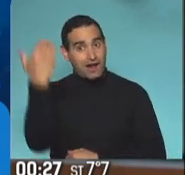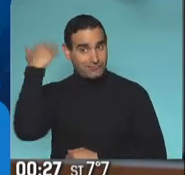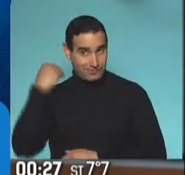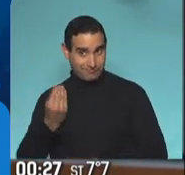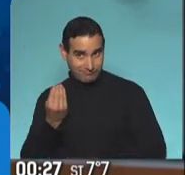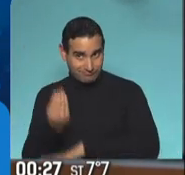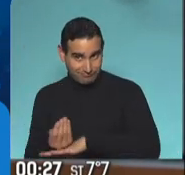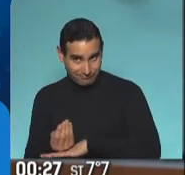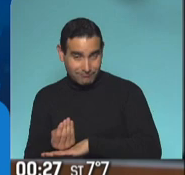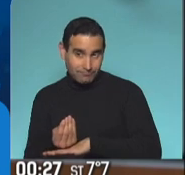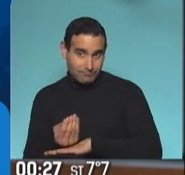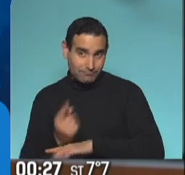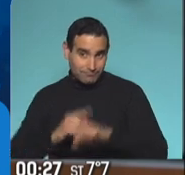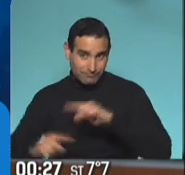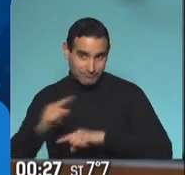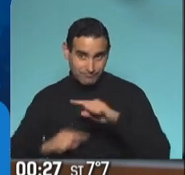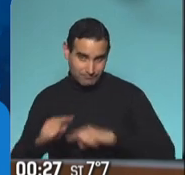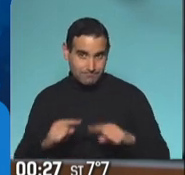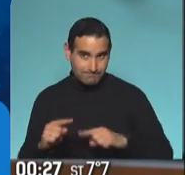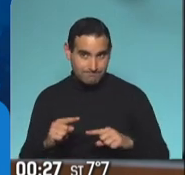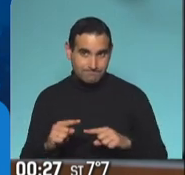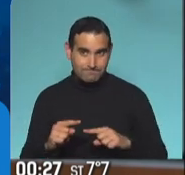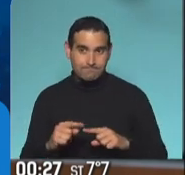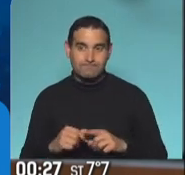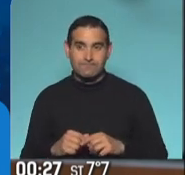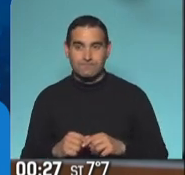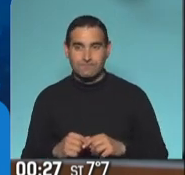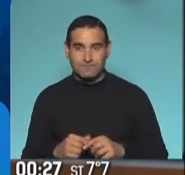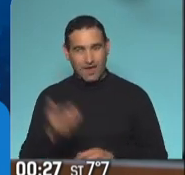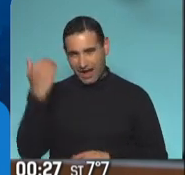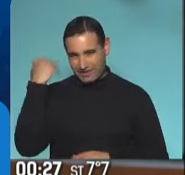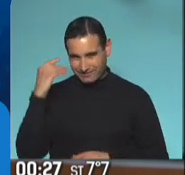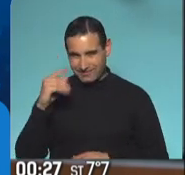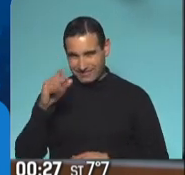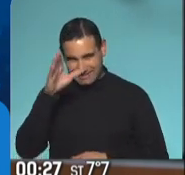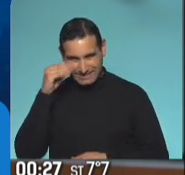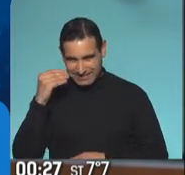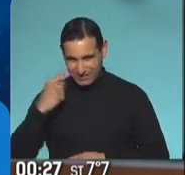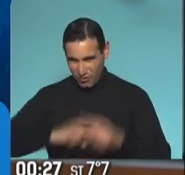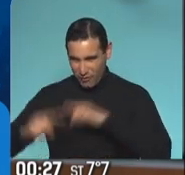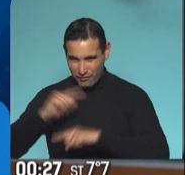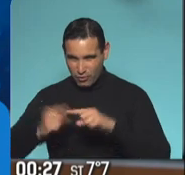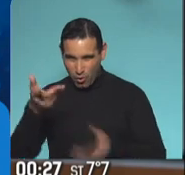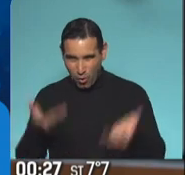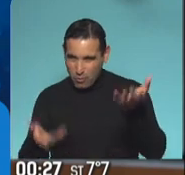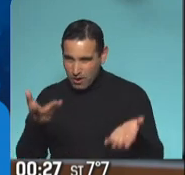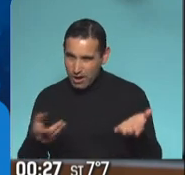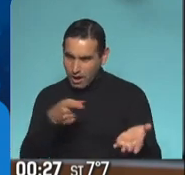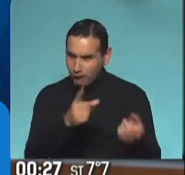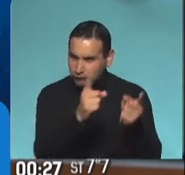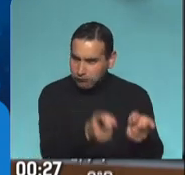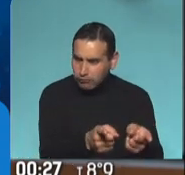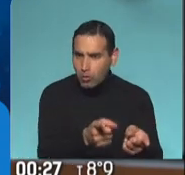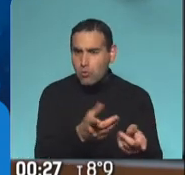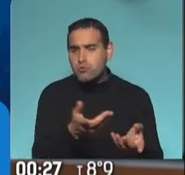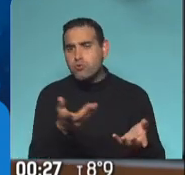las de los de la ola populista que hubo en su modelo crees que se puede mantener en ese sentido